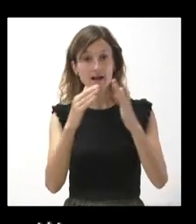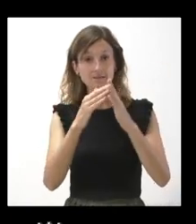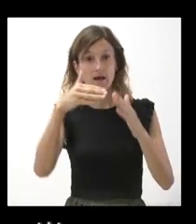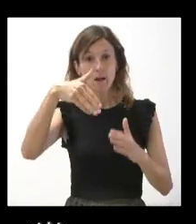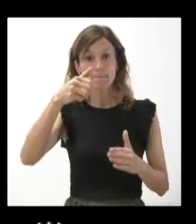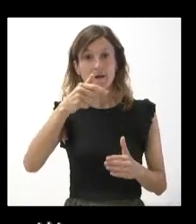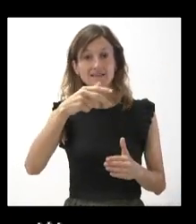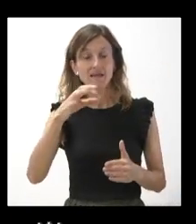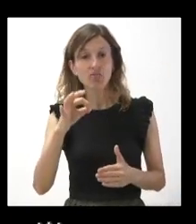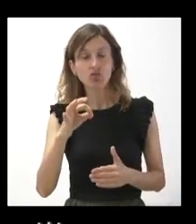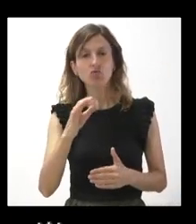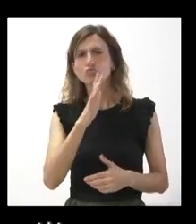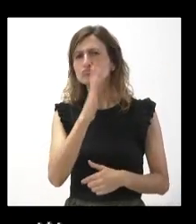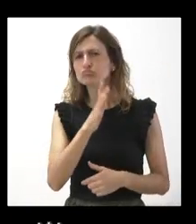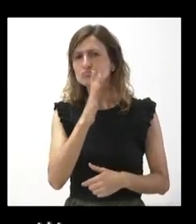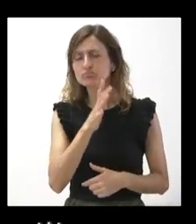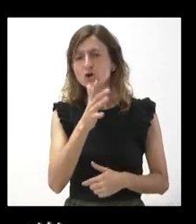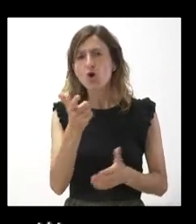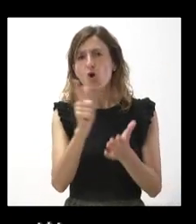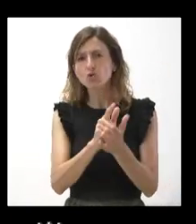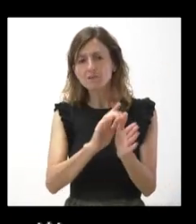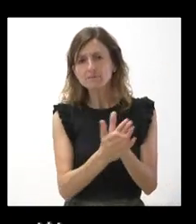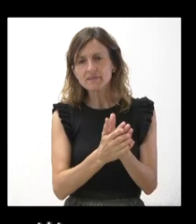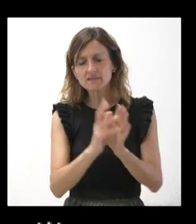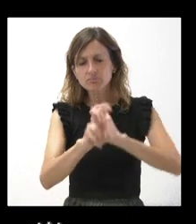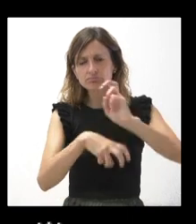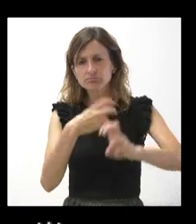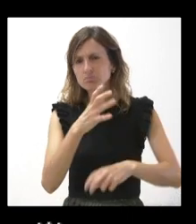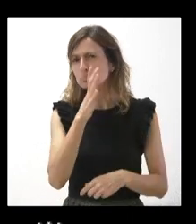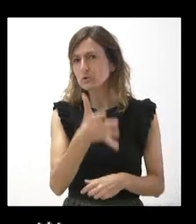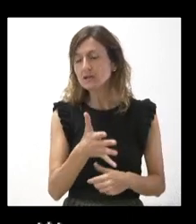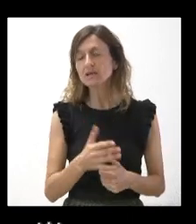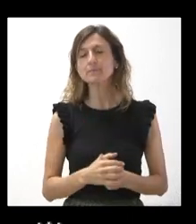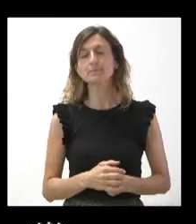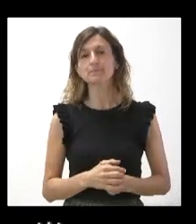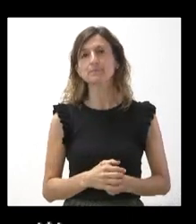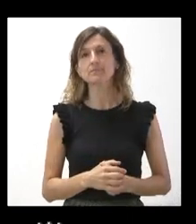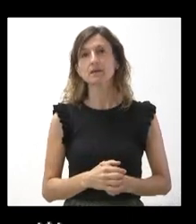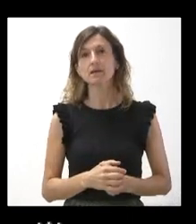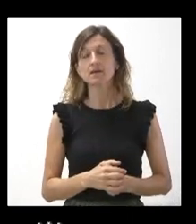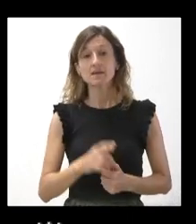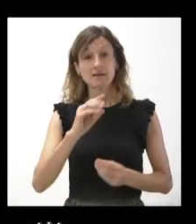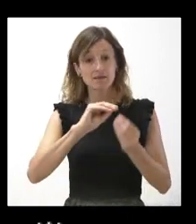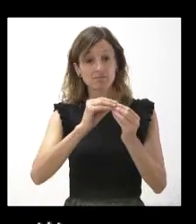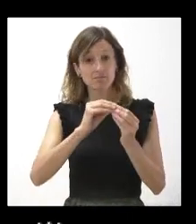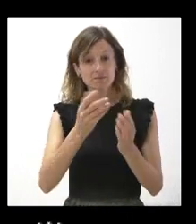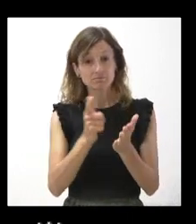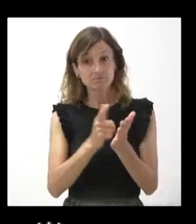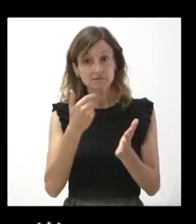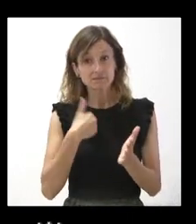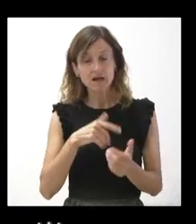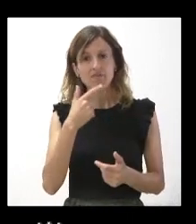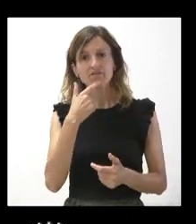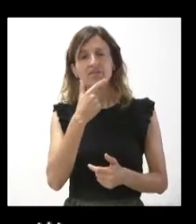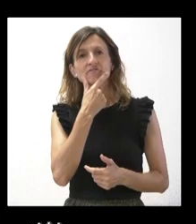Machado, qué motivos han llevado a tener que rehacer ese expediente y por qué, si se ha rehecho el expediente, ¿por qué lo ve